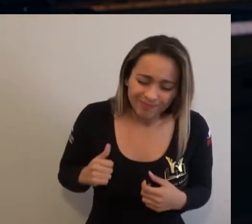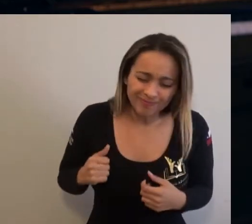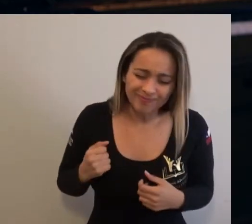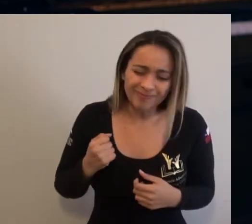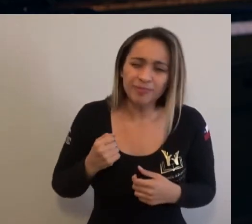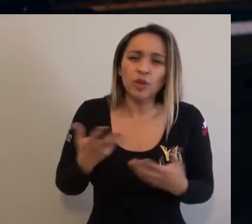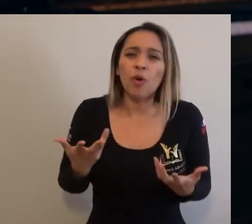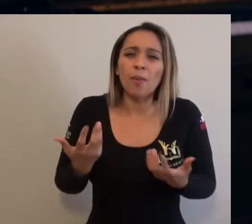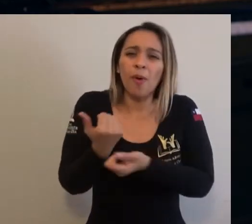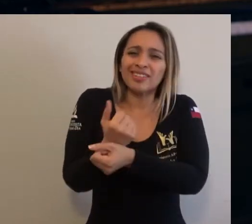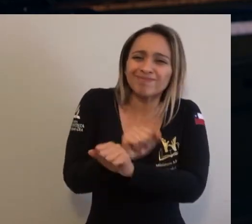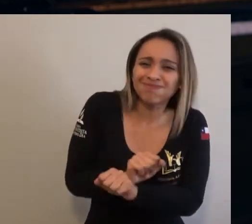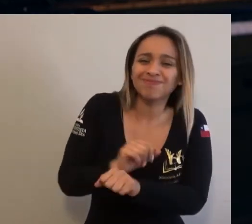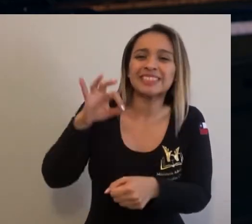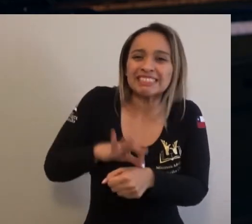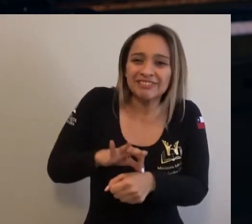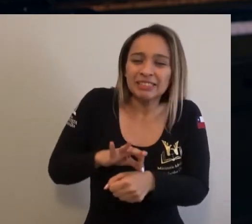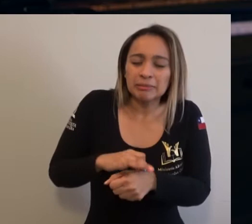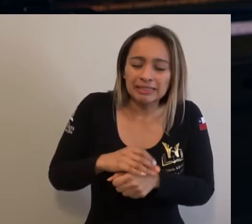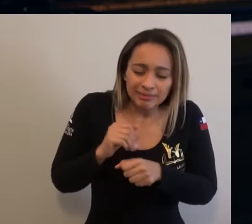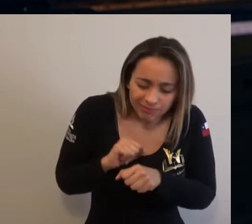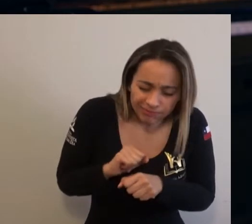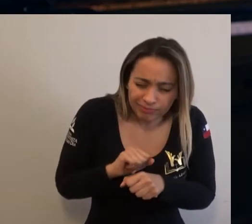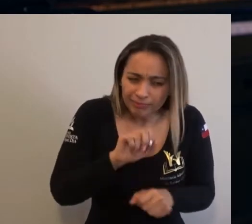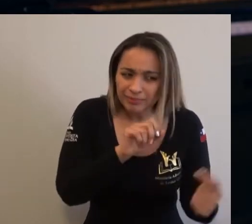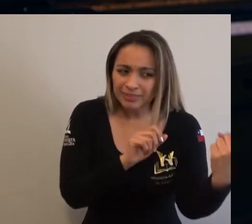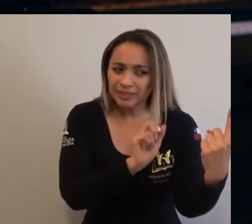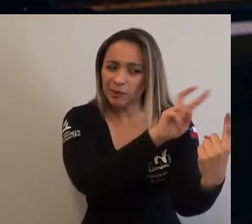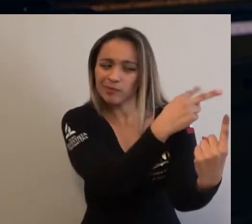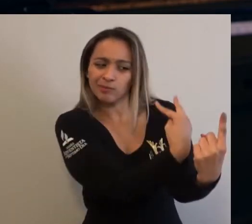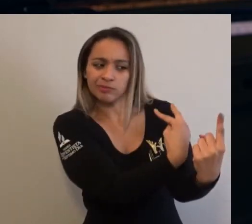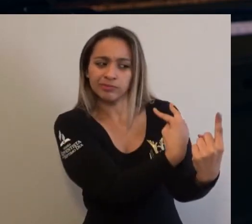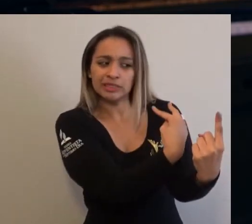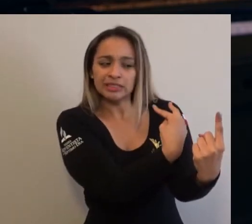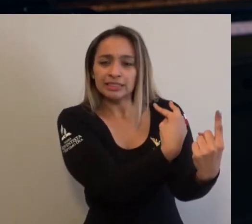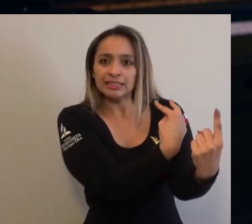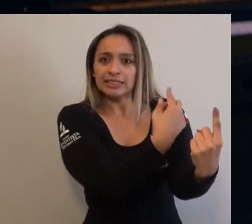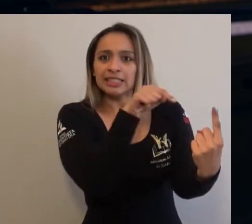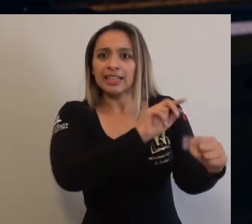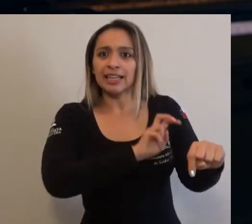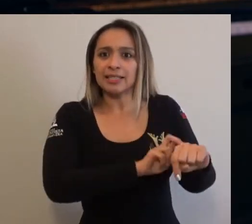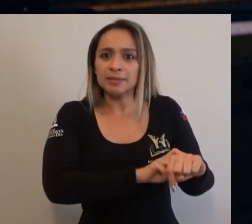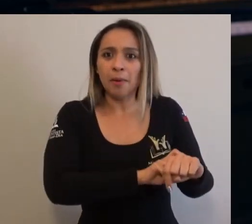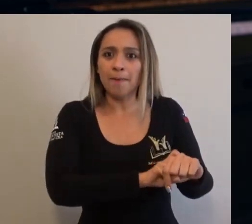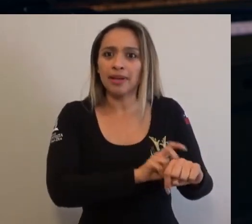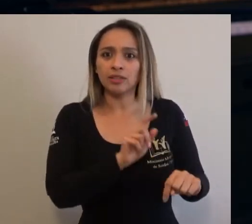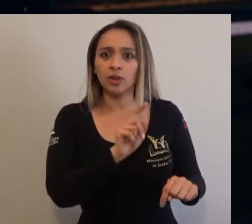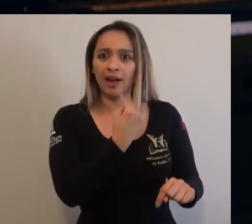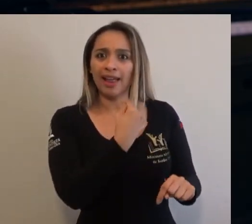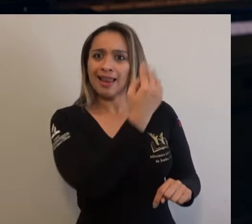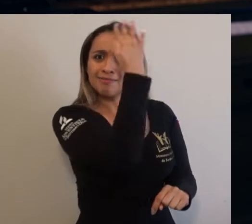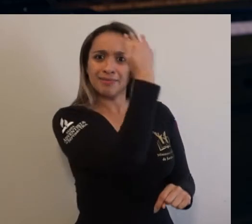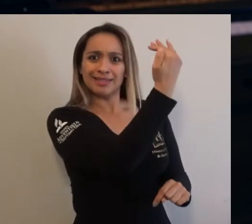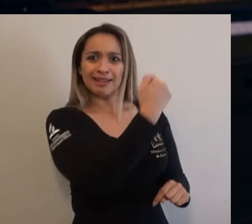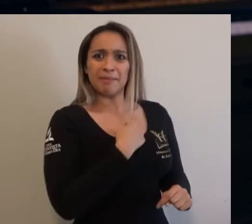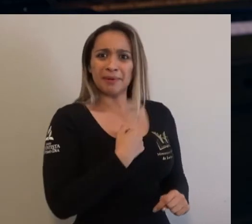condenada. Estaba atada a esta enfermedad. Pero él se me queda mirando. Y en eso sucede lo inesperado.